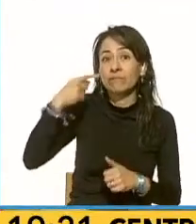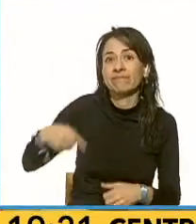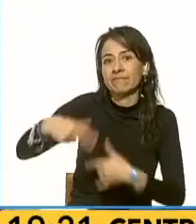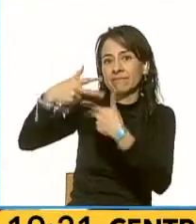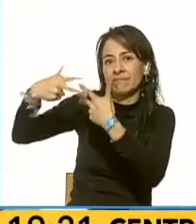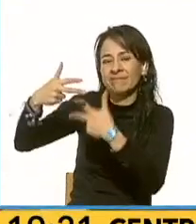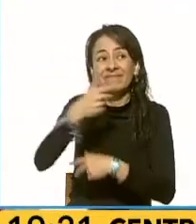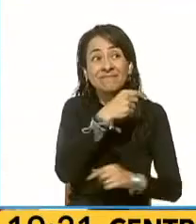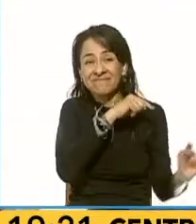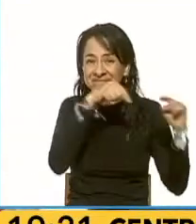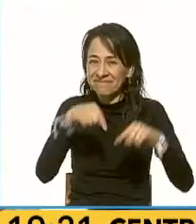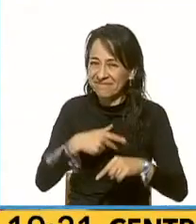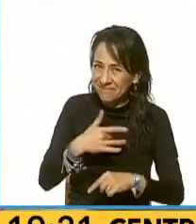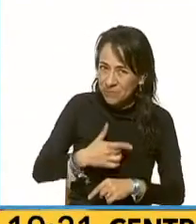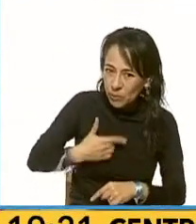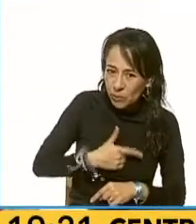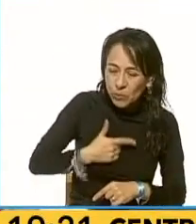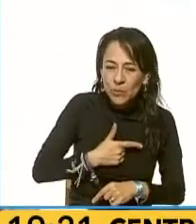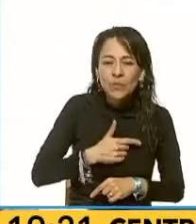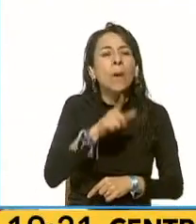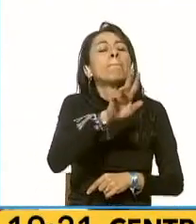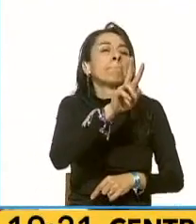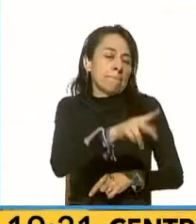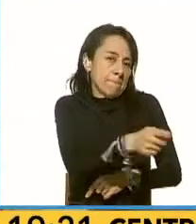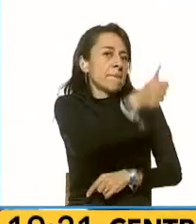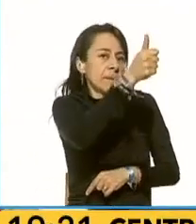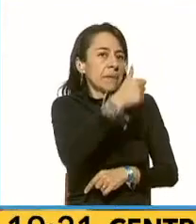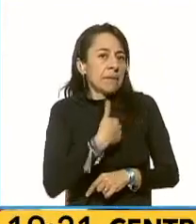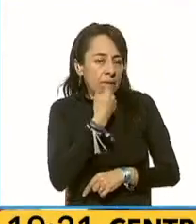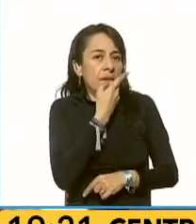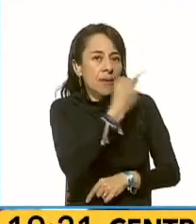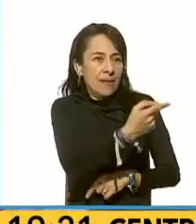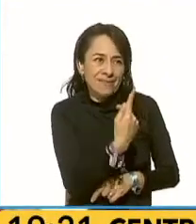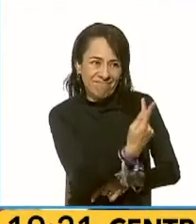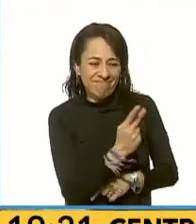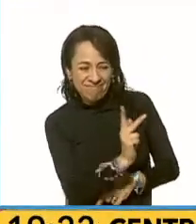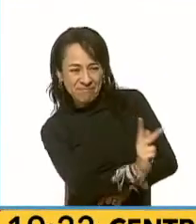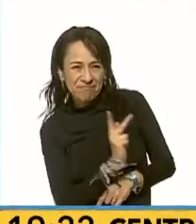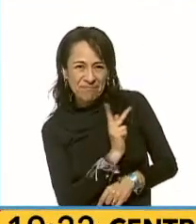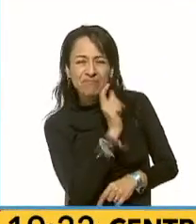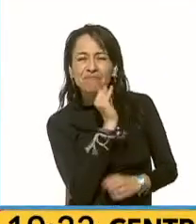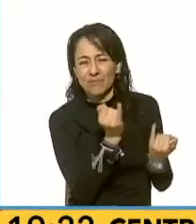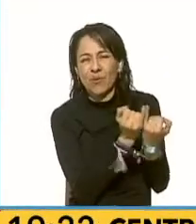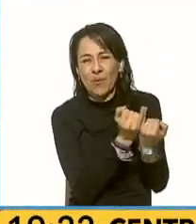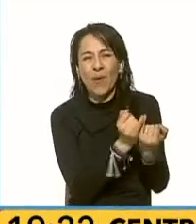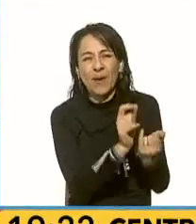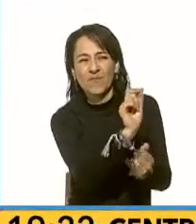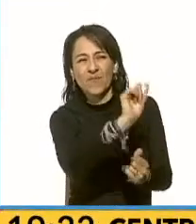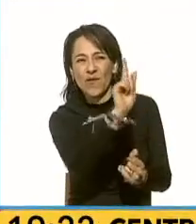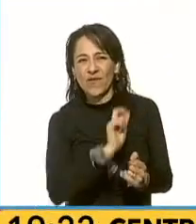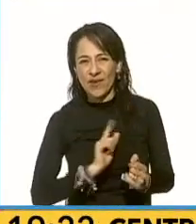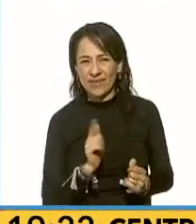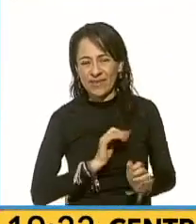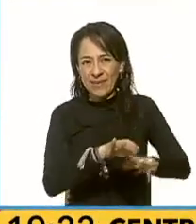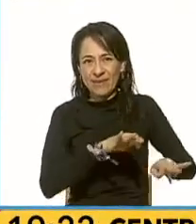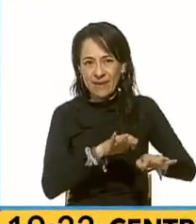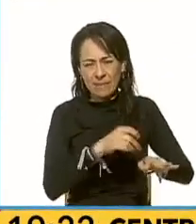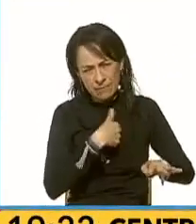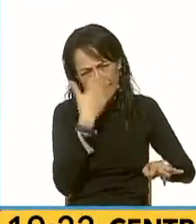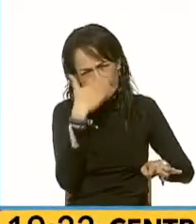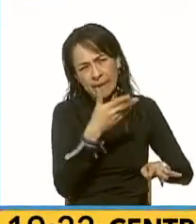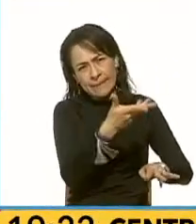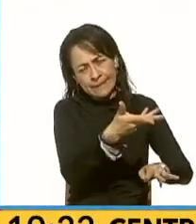contigo. Bueno, primero nuestra solidaridad, ahora sí que de colegas a colegas, ya lo sabes. Y por otra